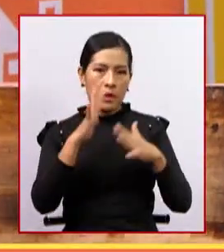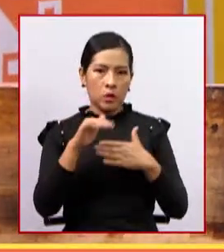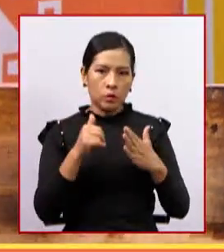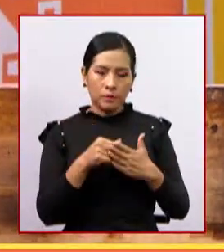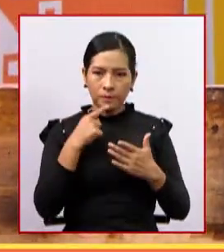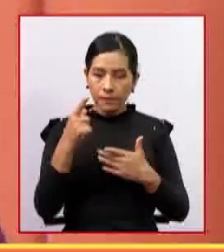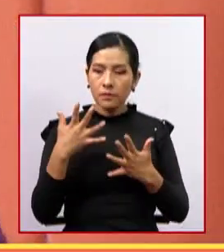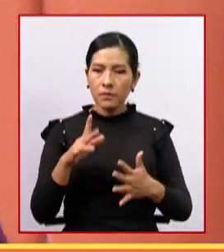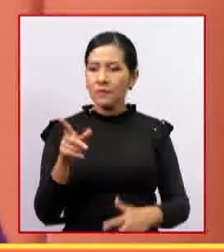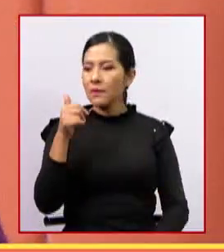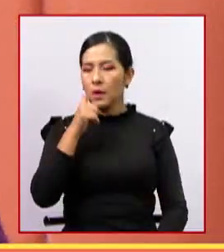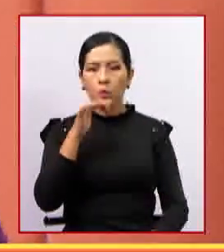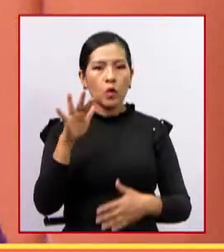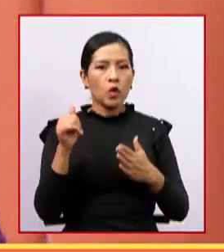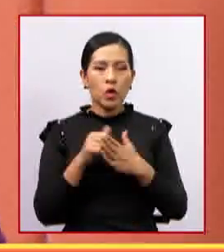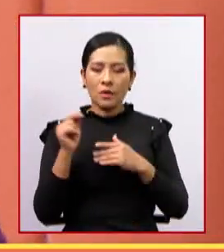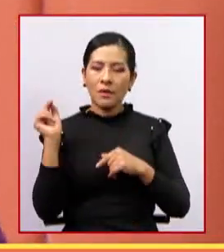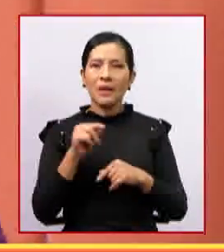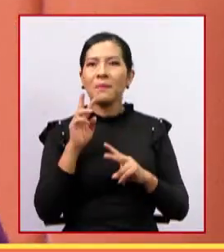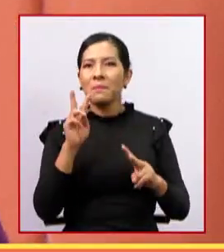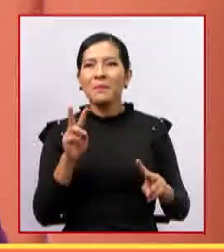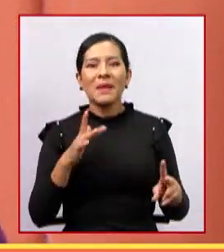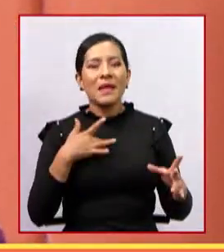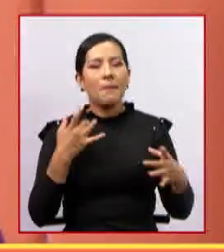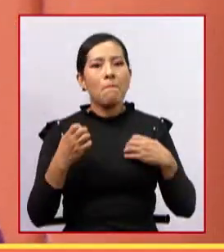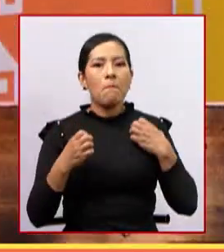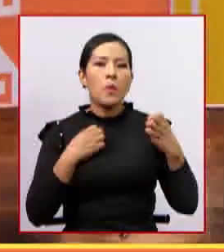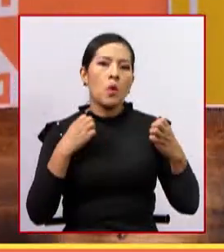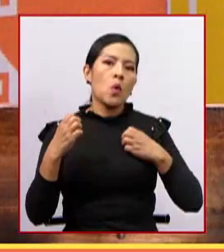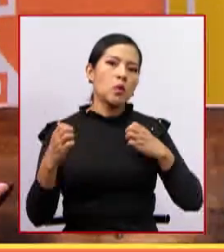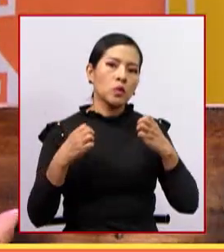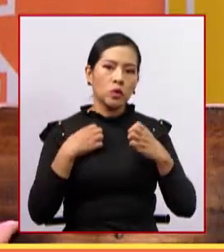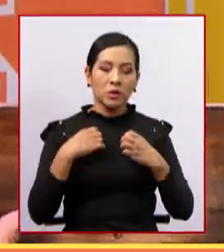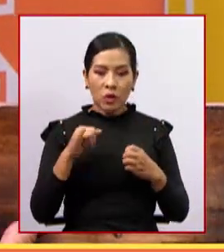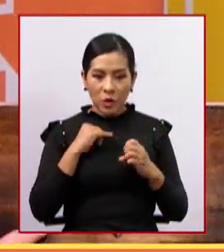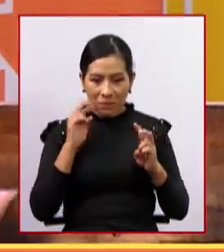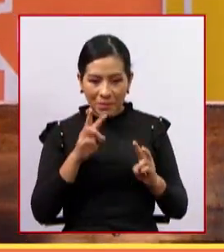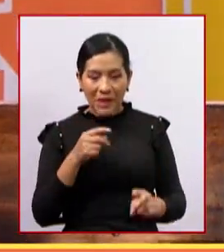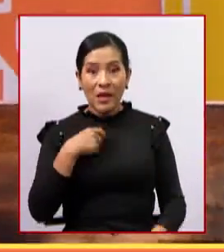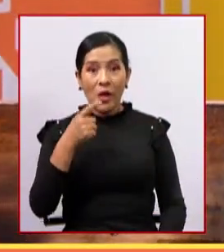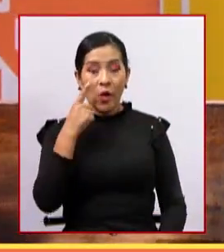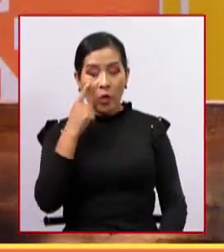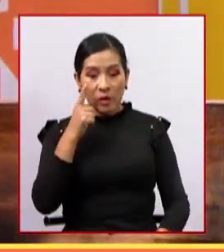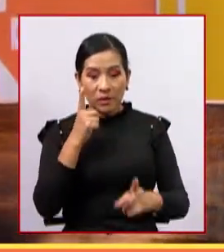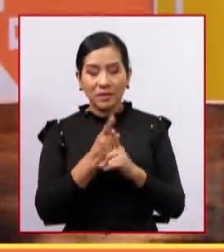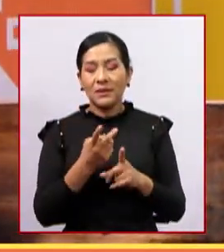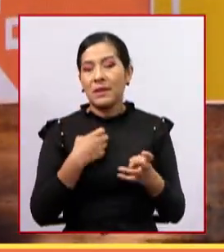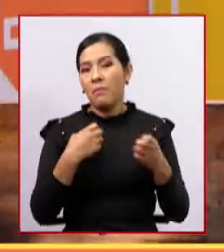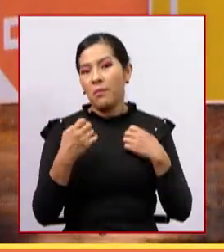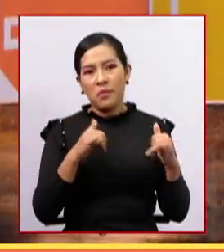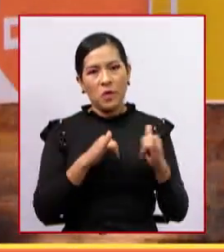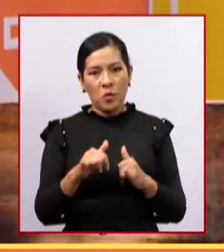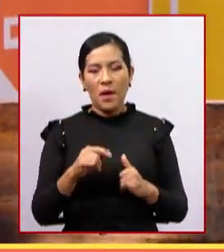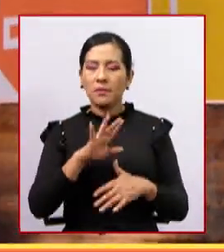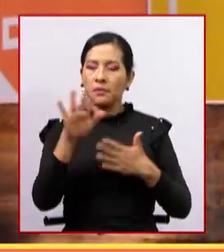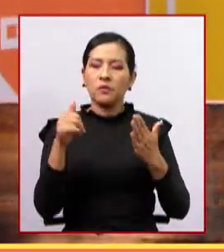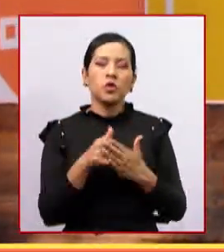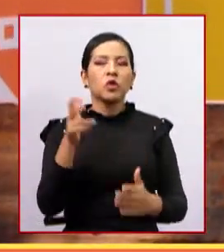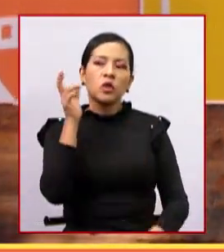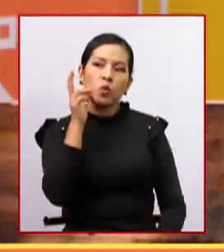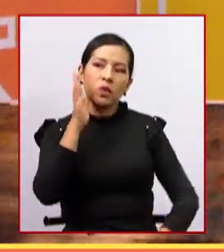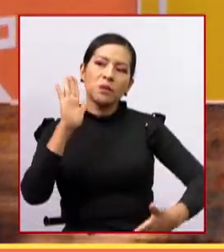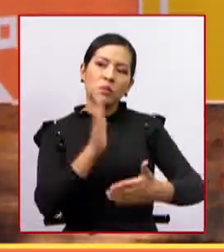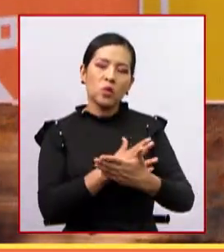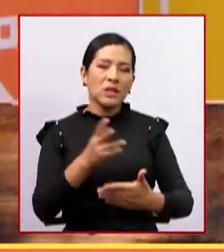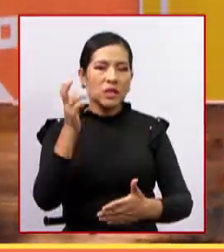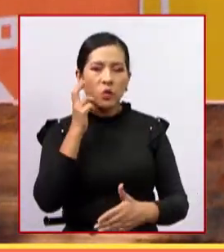y ella estaba totalmente emocionada, y yo estaba emocionadísima de verla y de conocerla, porque claro, uno escucha sus canciones,